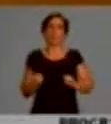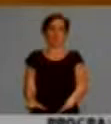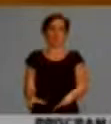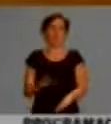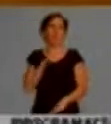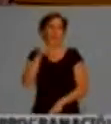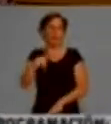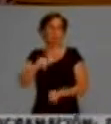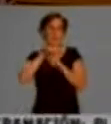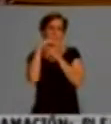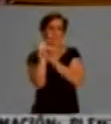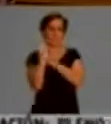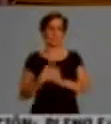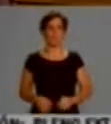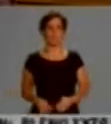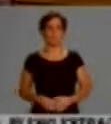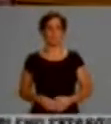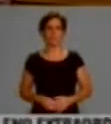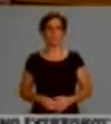episodio.